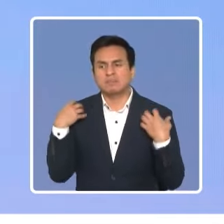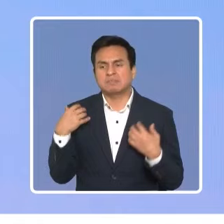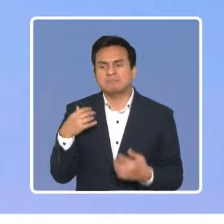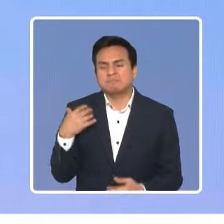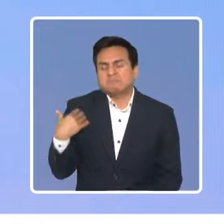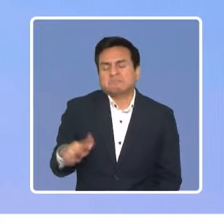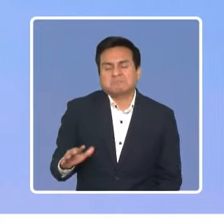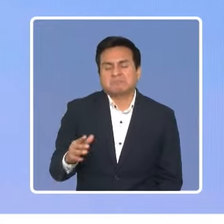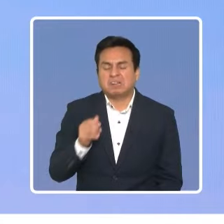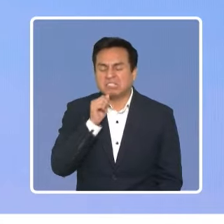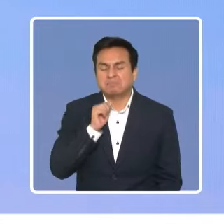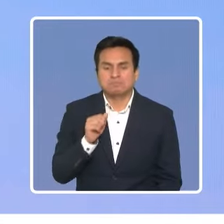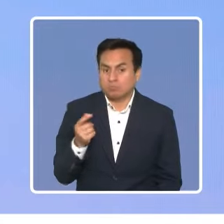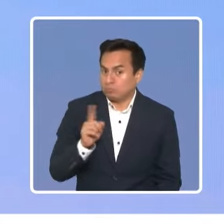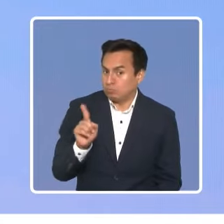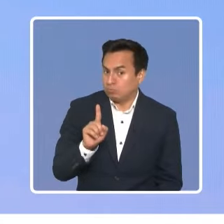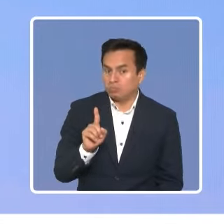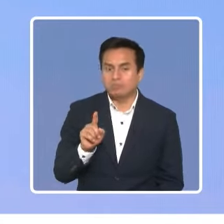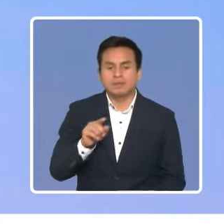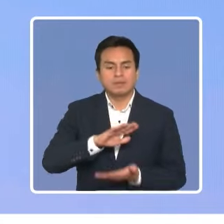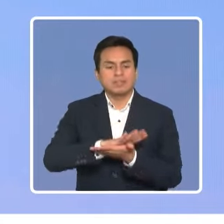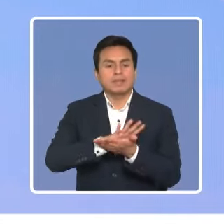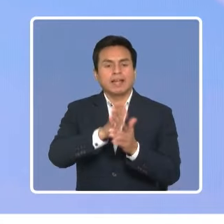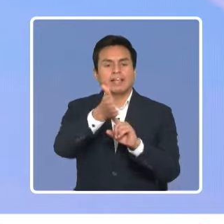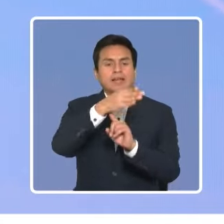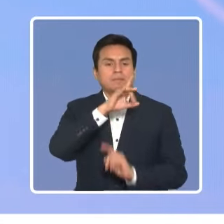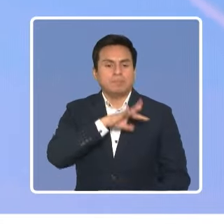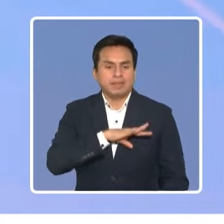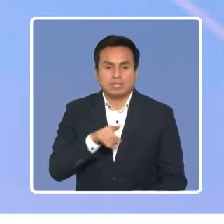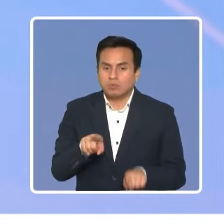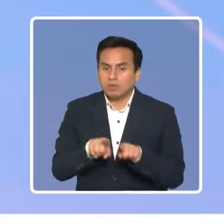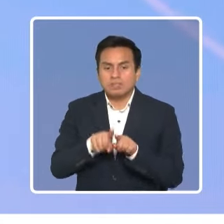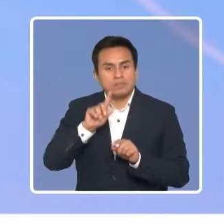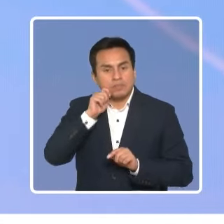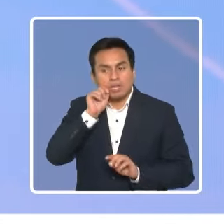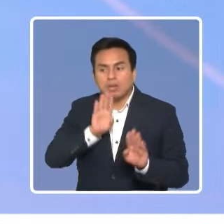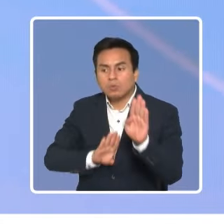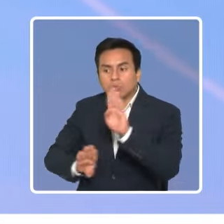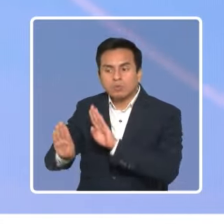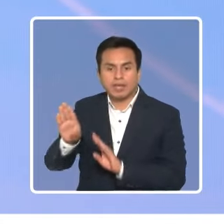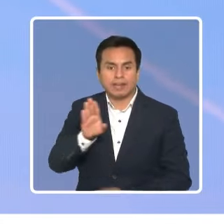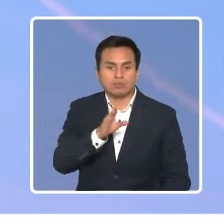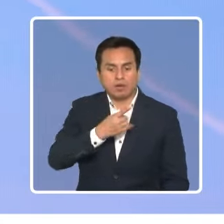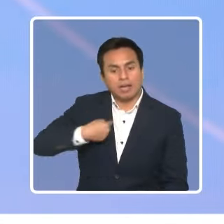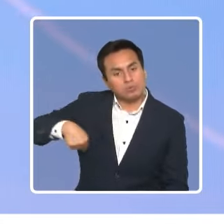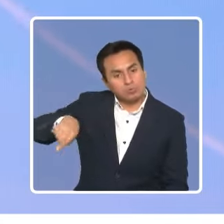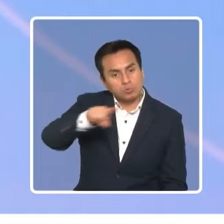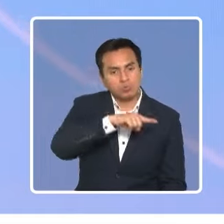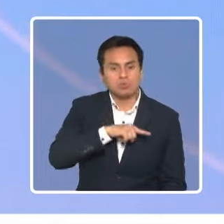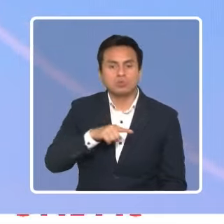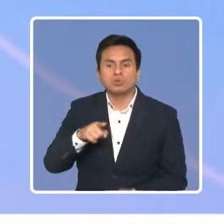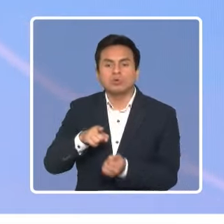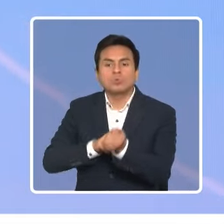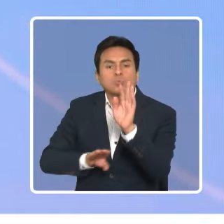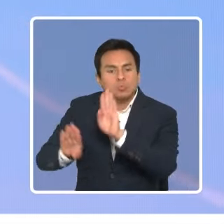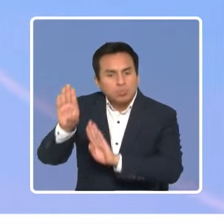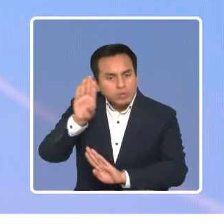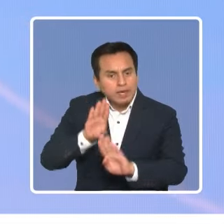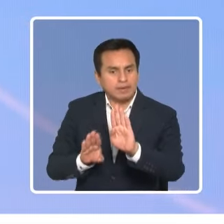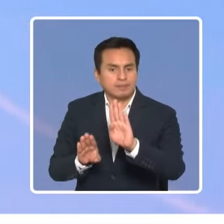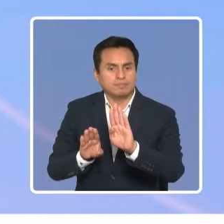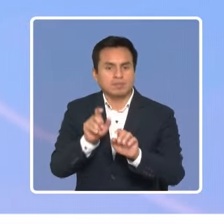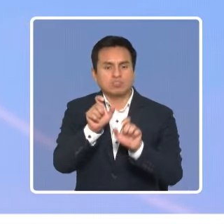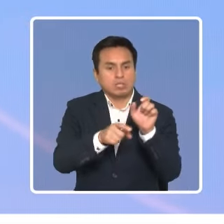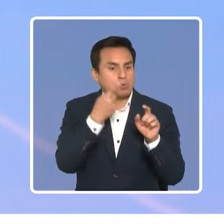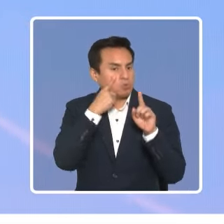irresponsables. Celebrar a la patria también es cuidarnos, a nosotros, a nuestras familias,